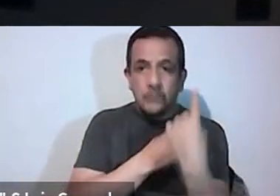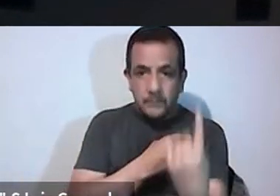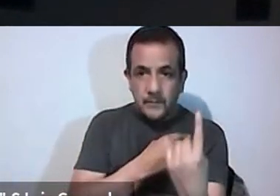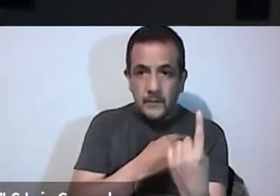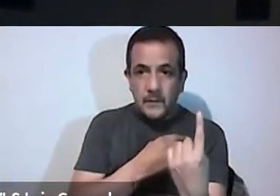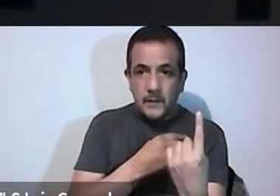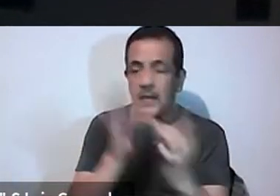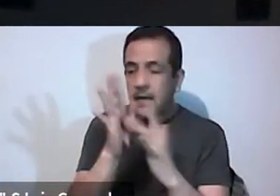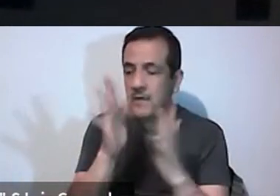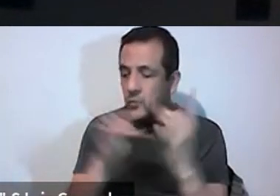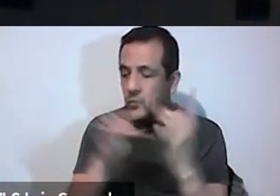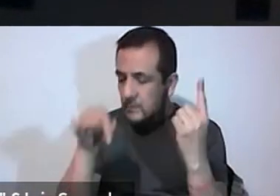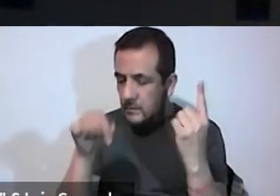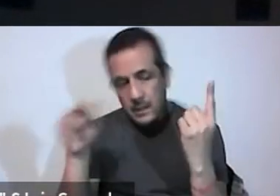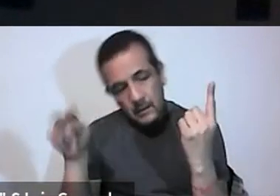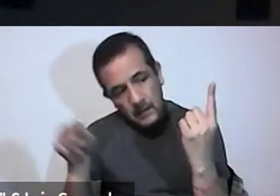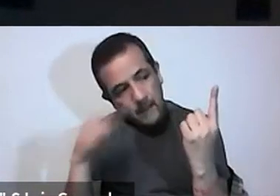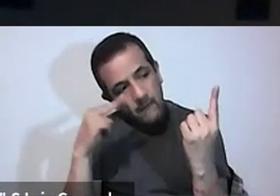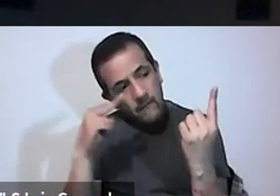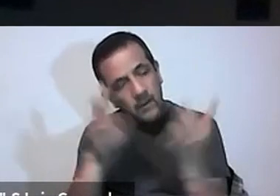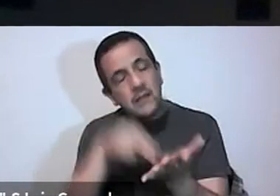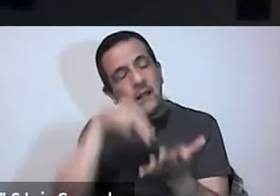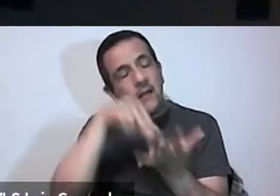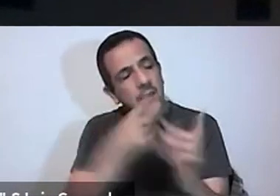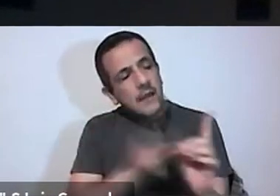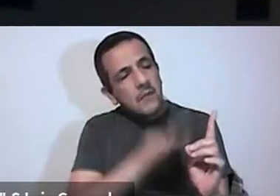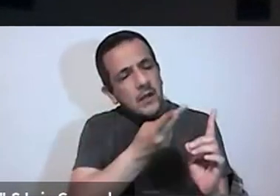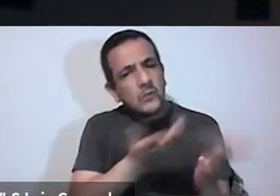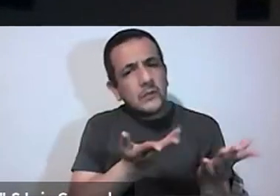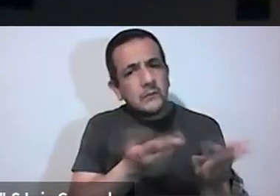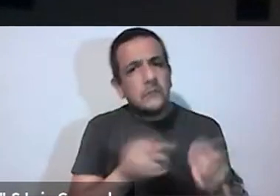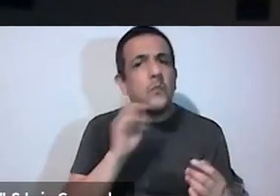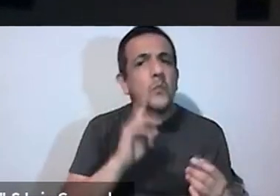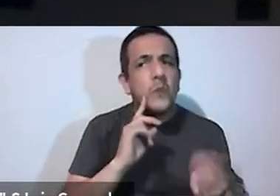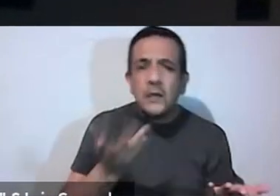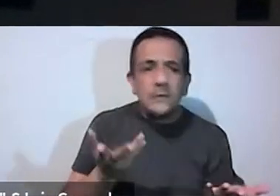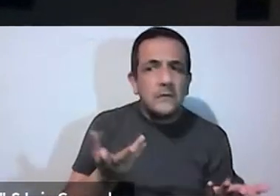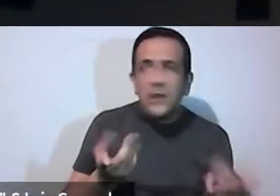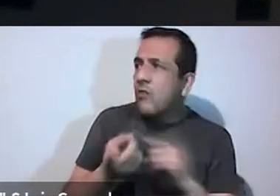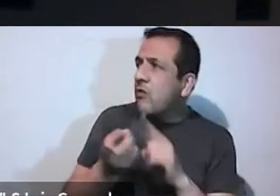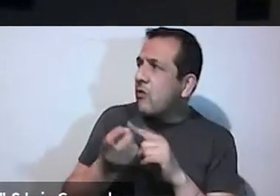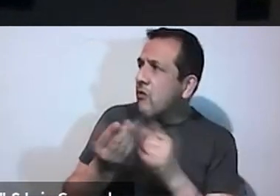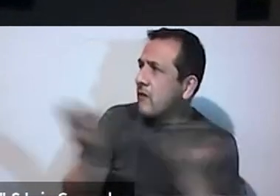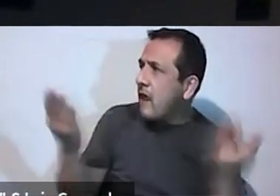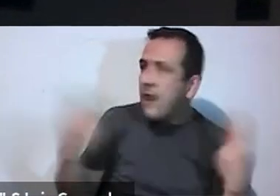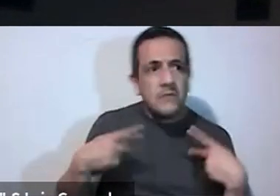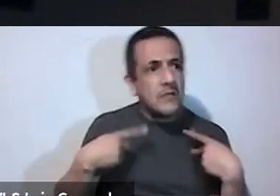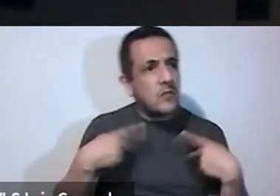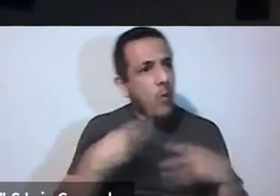se incorpora y le pregunta: mujer, ¿dónde están los que te